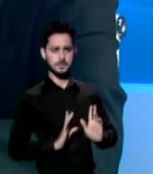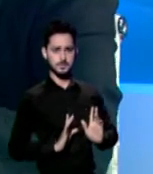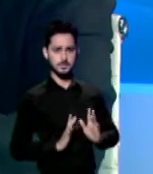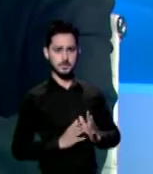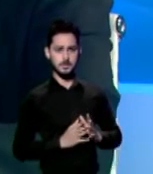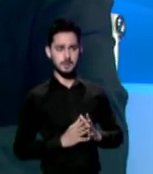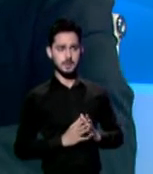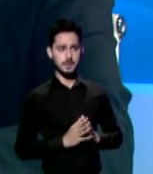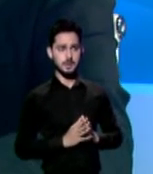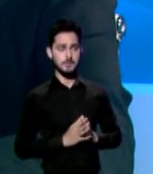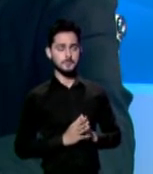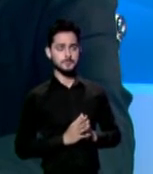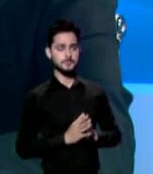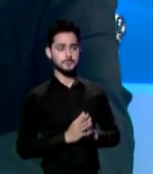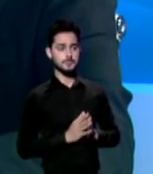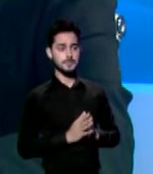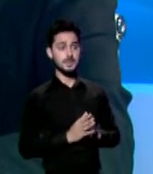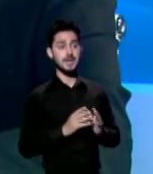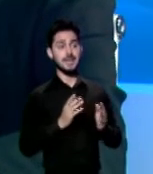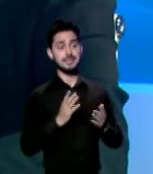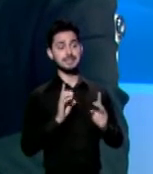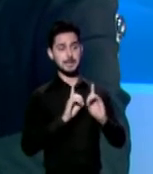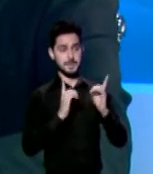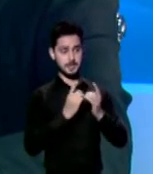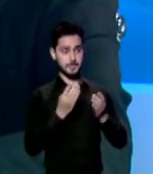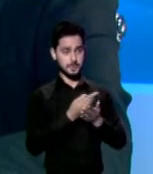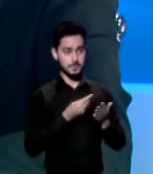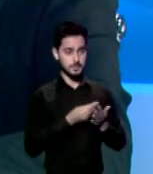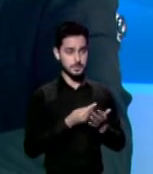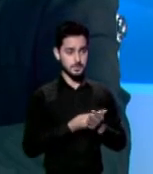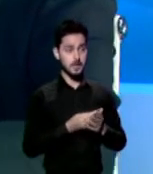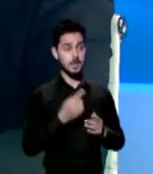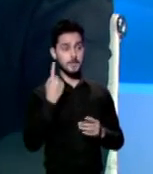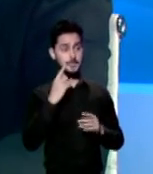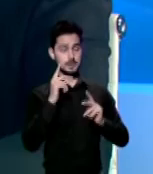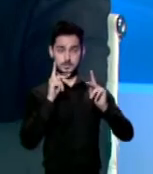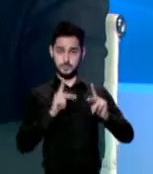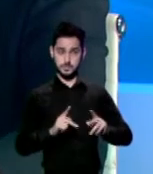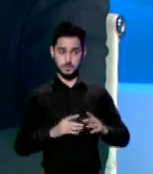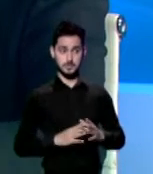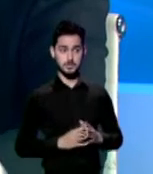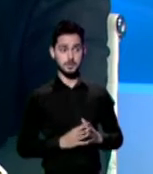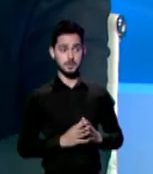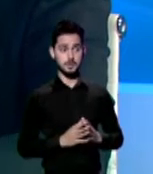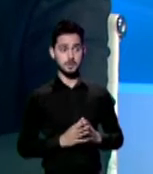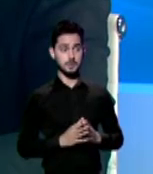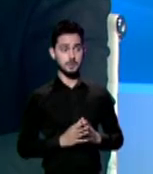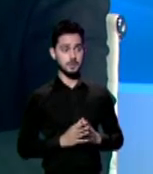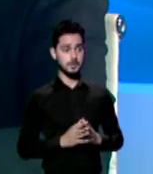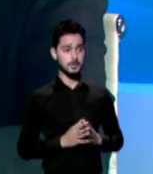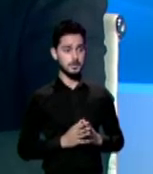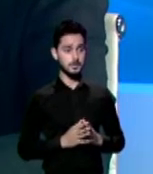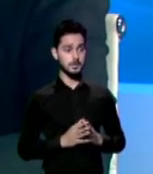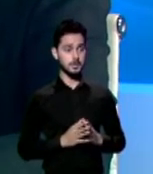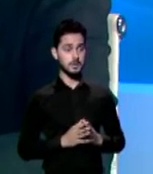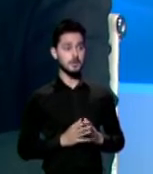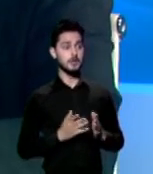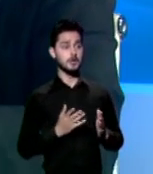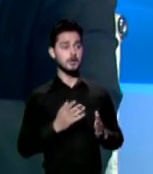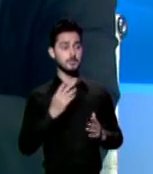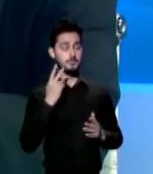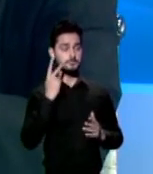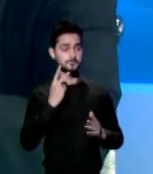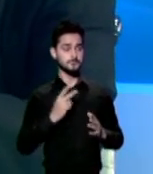que llaman un reparo, ¿no? Hacienda le va a dar 30 días a la persona para que la persona se acerque a alguna oficina de Hacienda para corregir ese